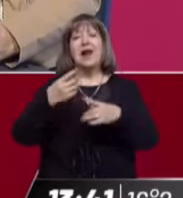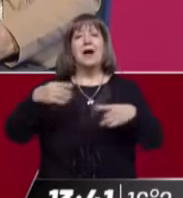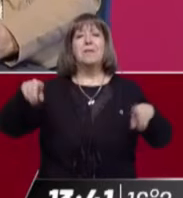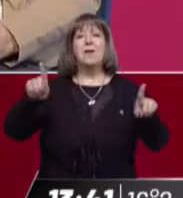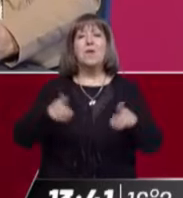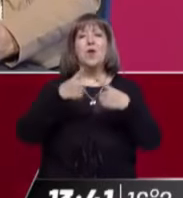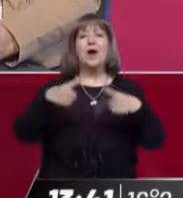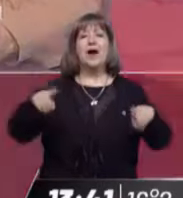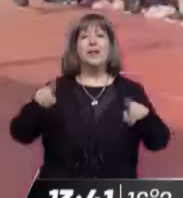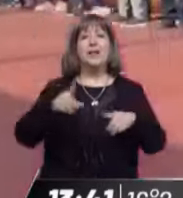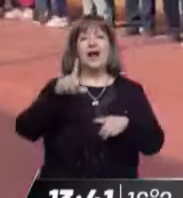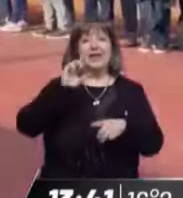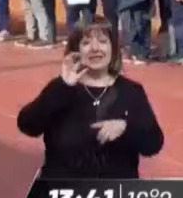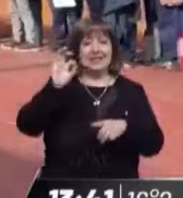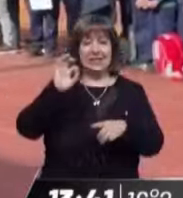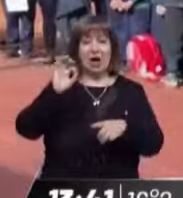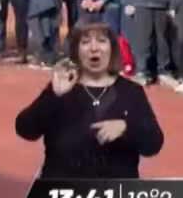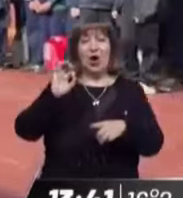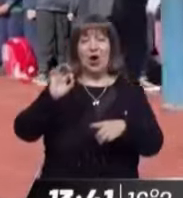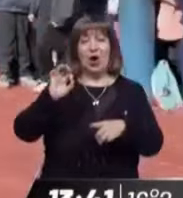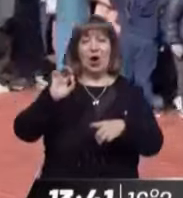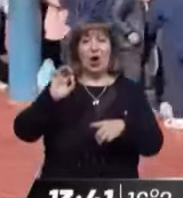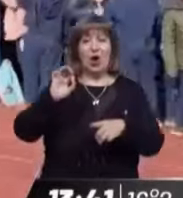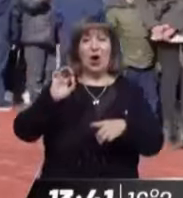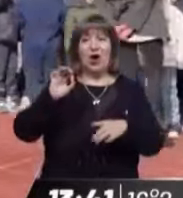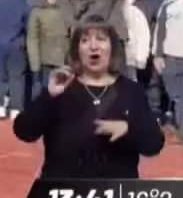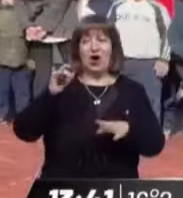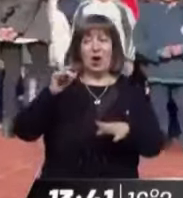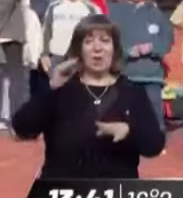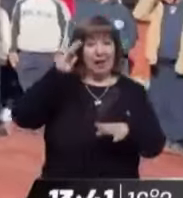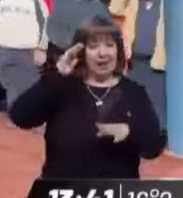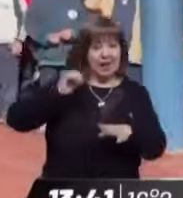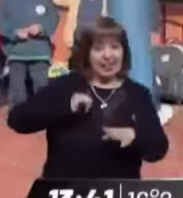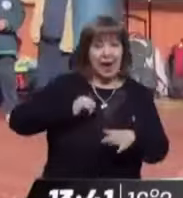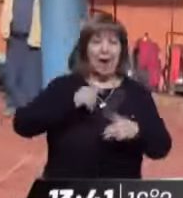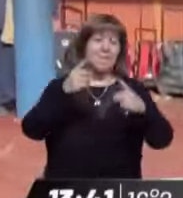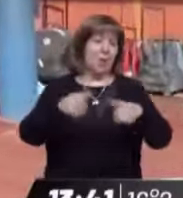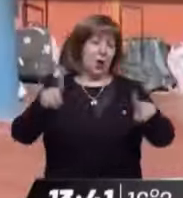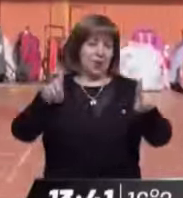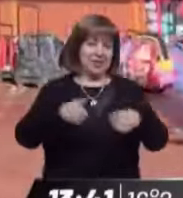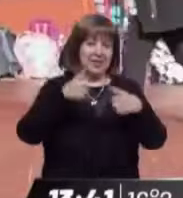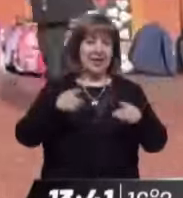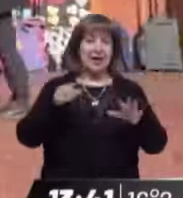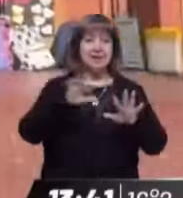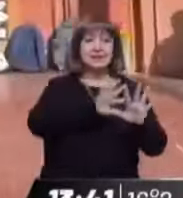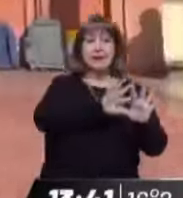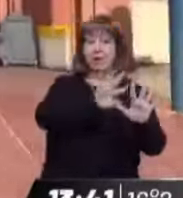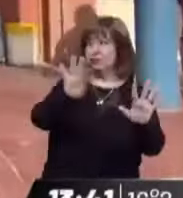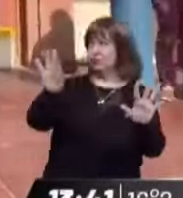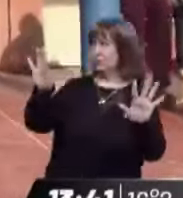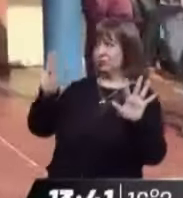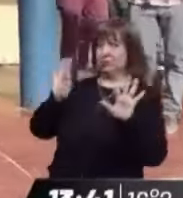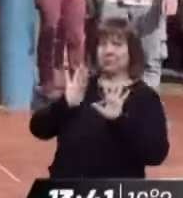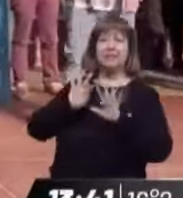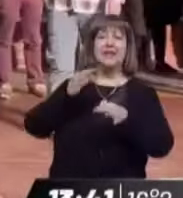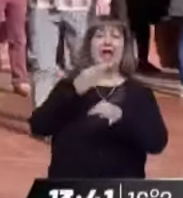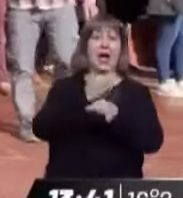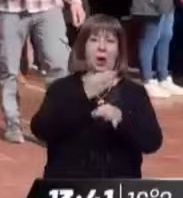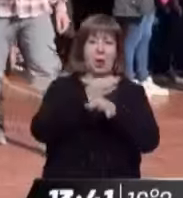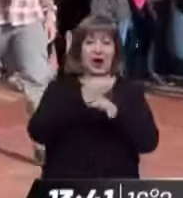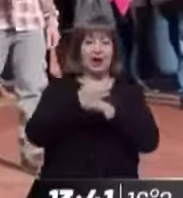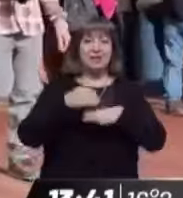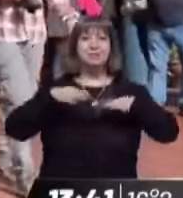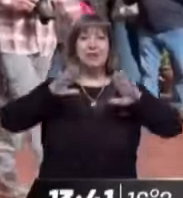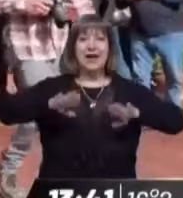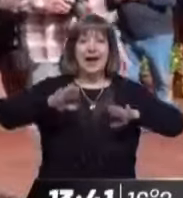General Espejo acá. Por eso están todos los chicos esperando que se haga el acto. Hasta acá sería un acto más, pero no es un acto